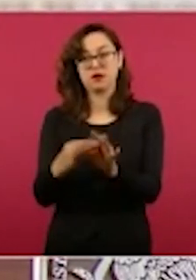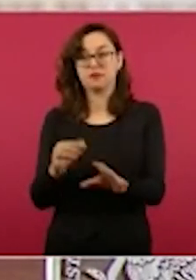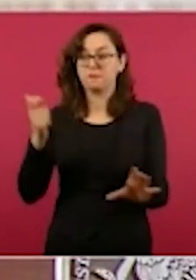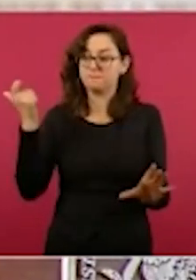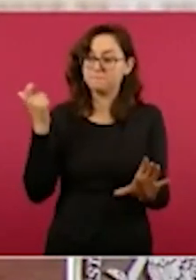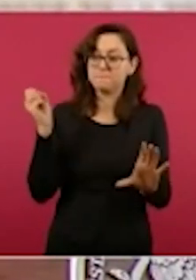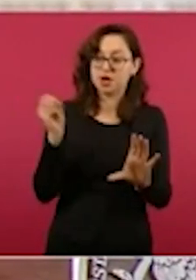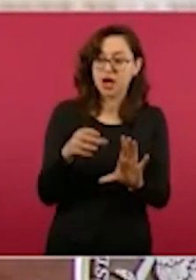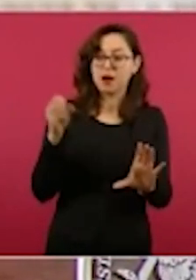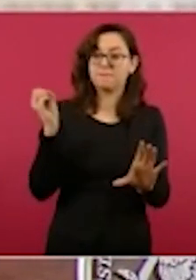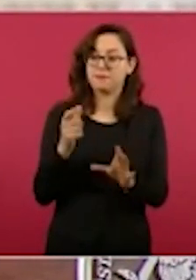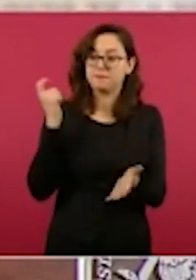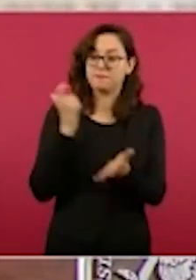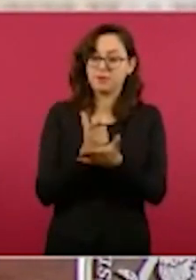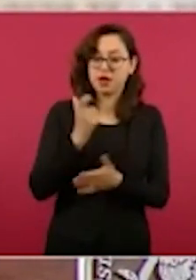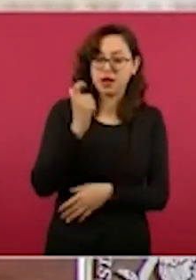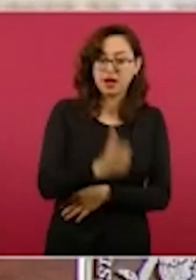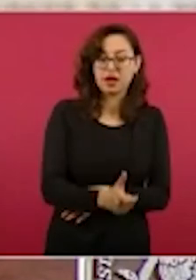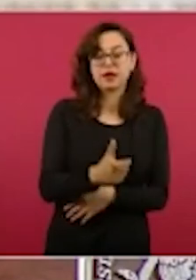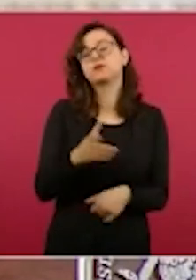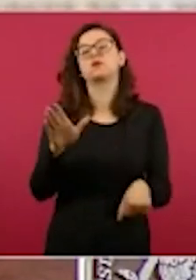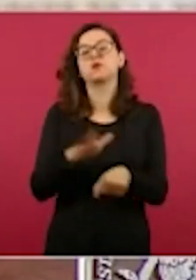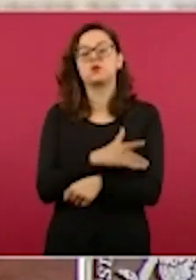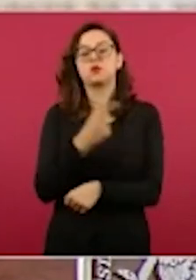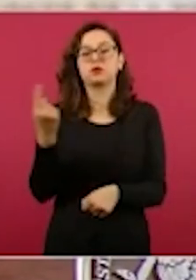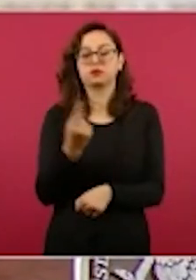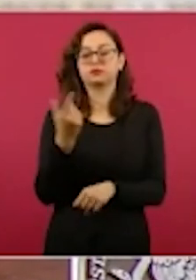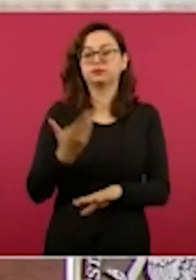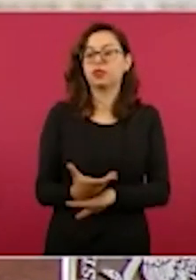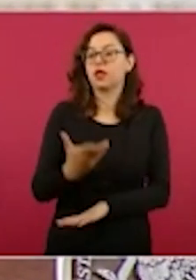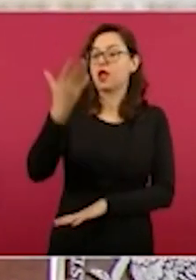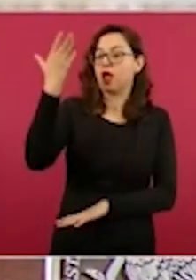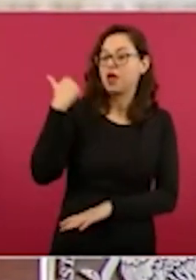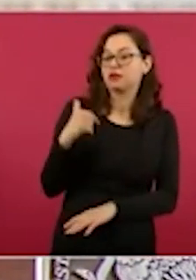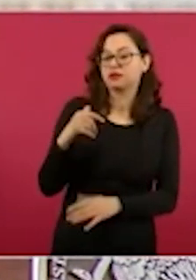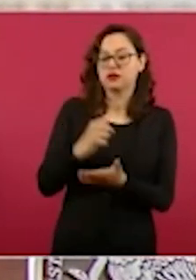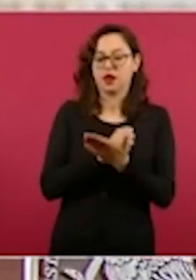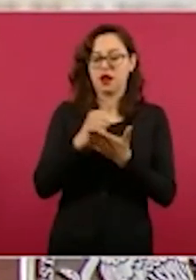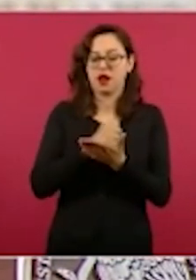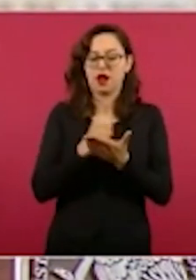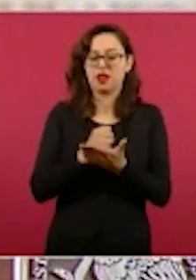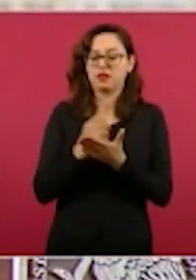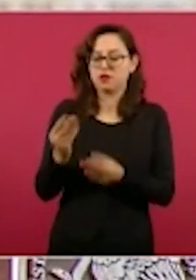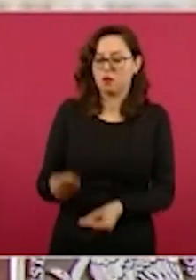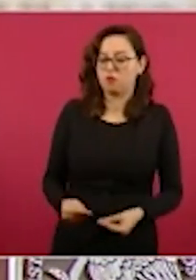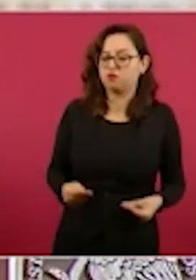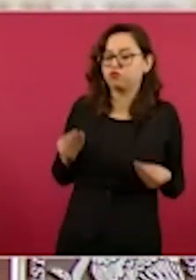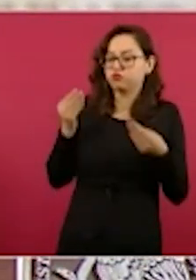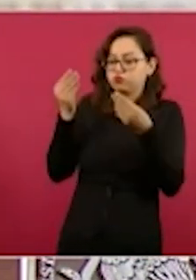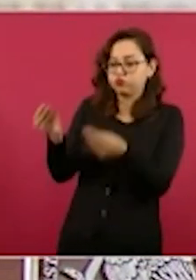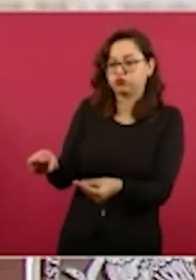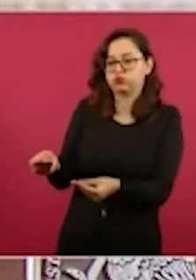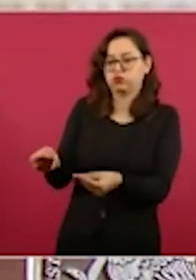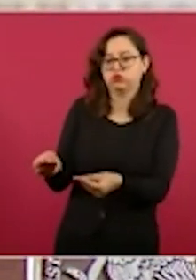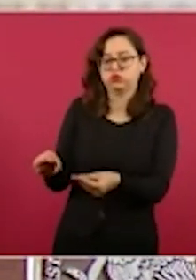es un crédito que se entregó